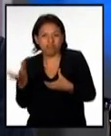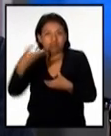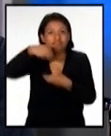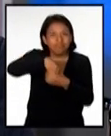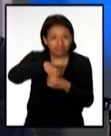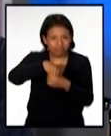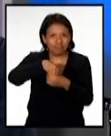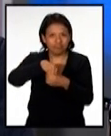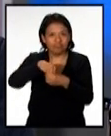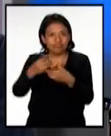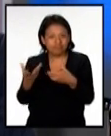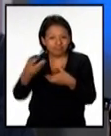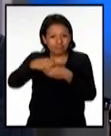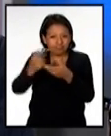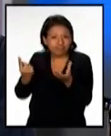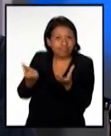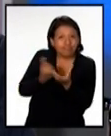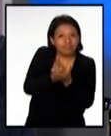en términos